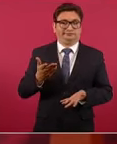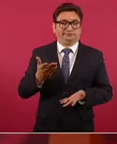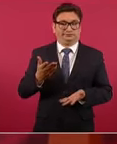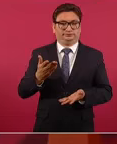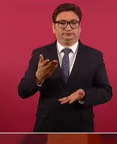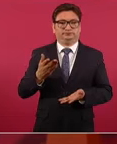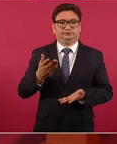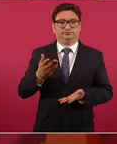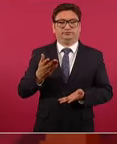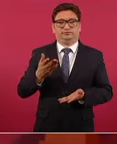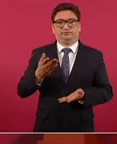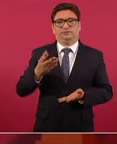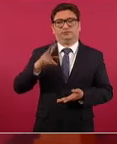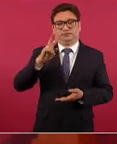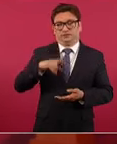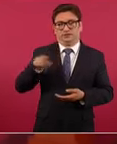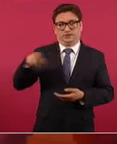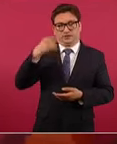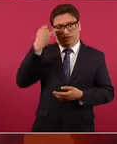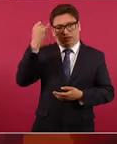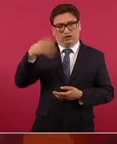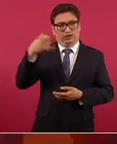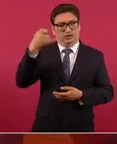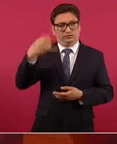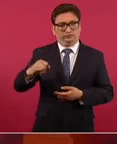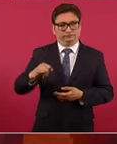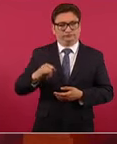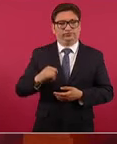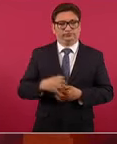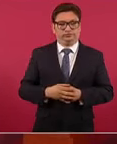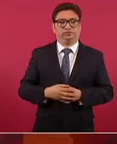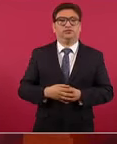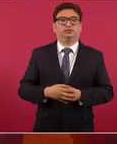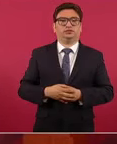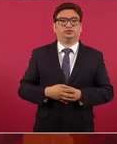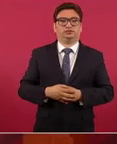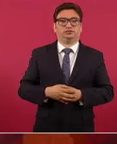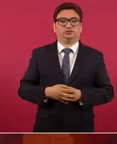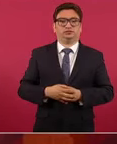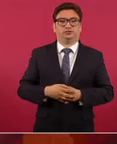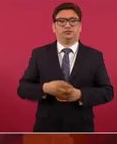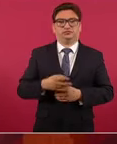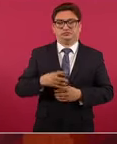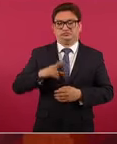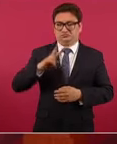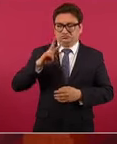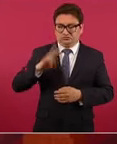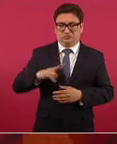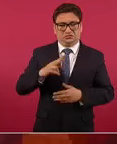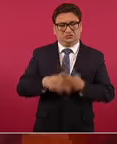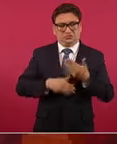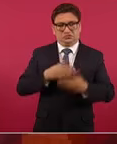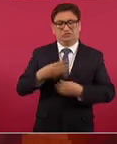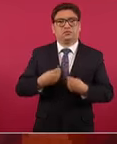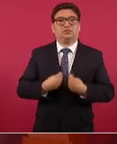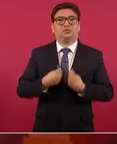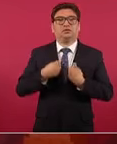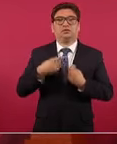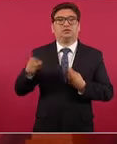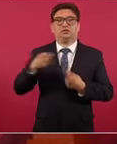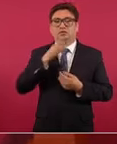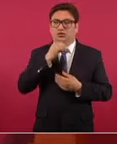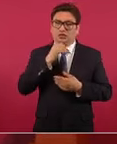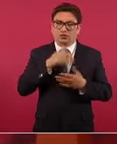es tan absurdo eso que la misma realidad les impidió